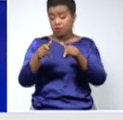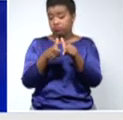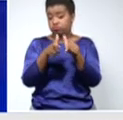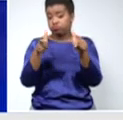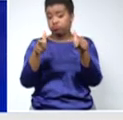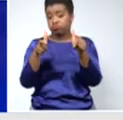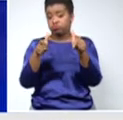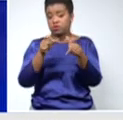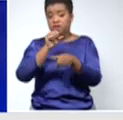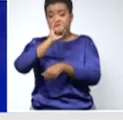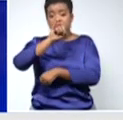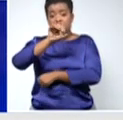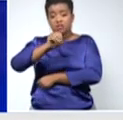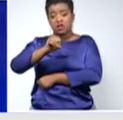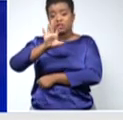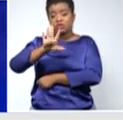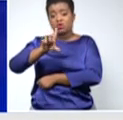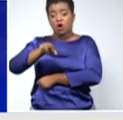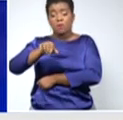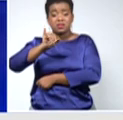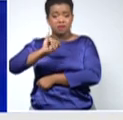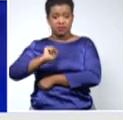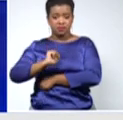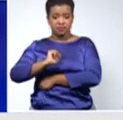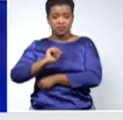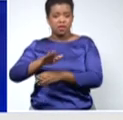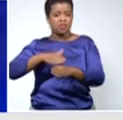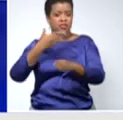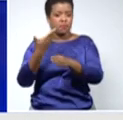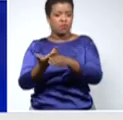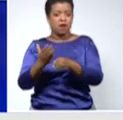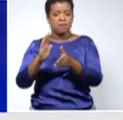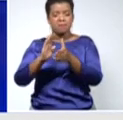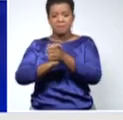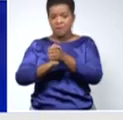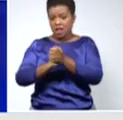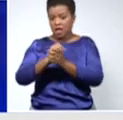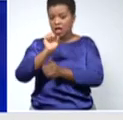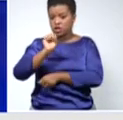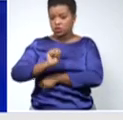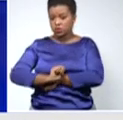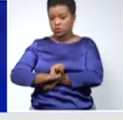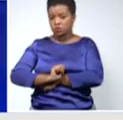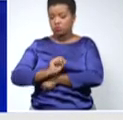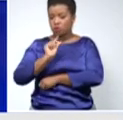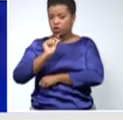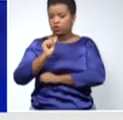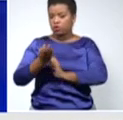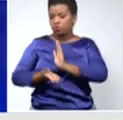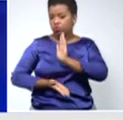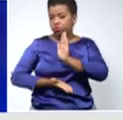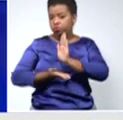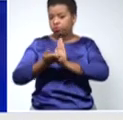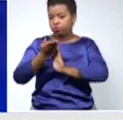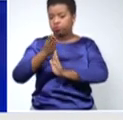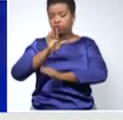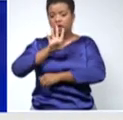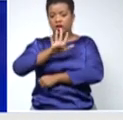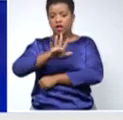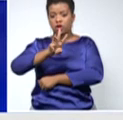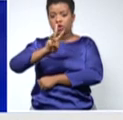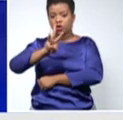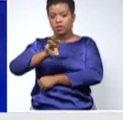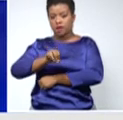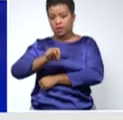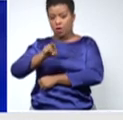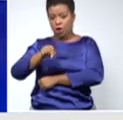605,6. Después viene Melena del Sur, que ha ido incrementándose y ya es de 530,8.